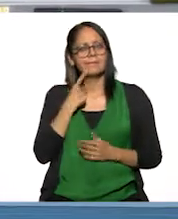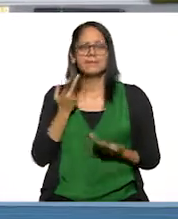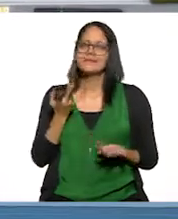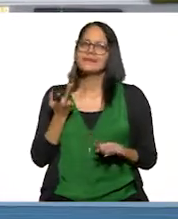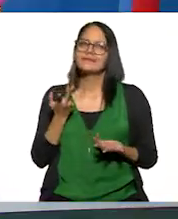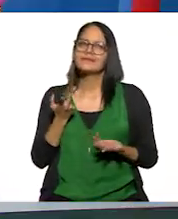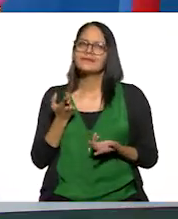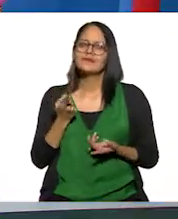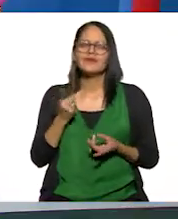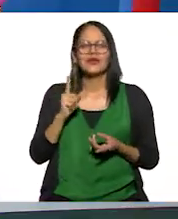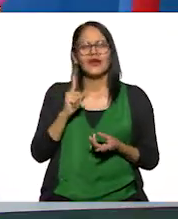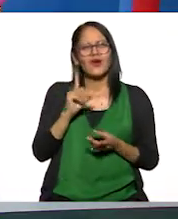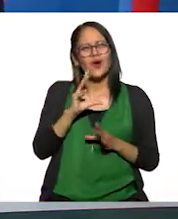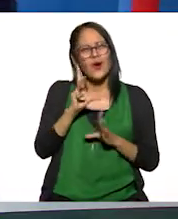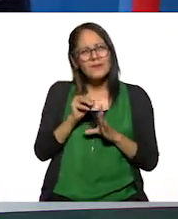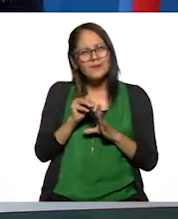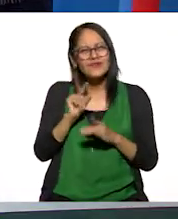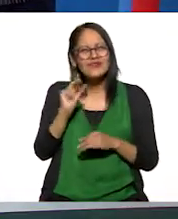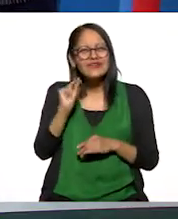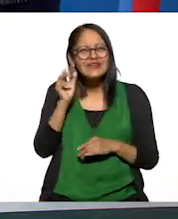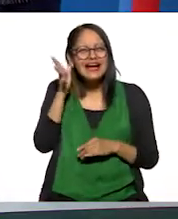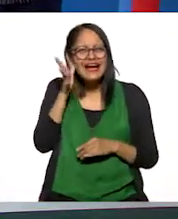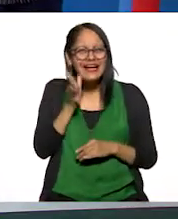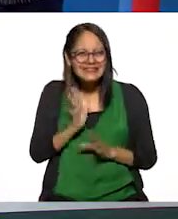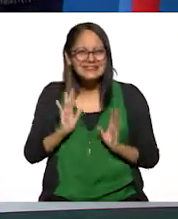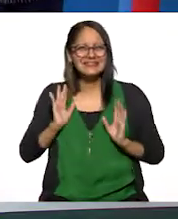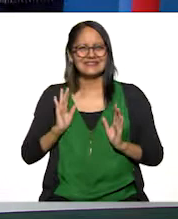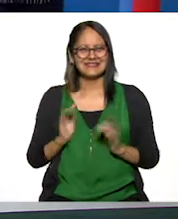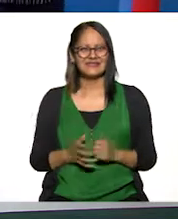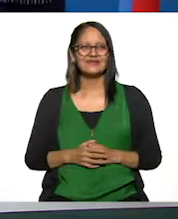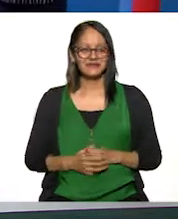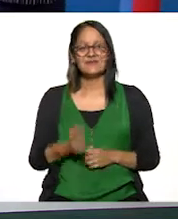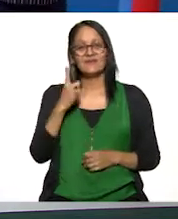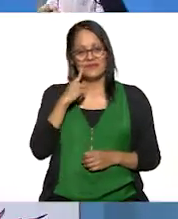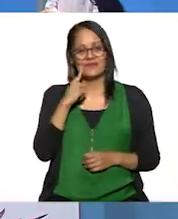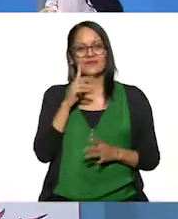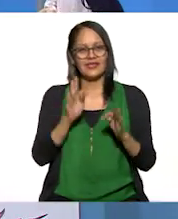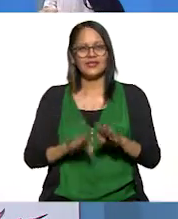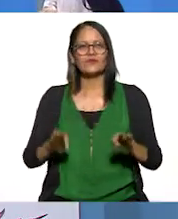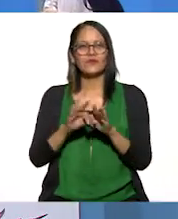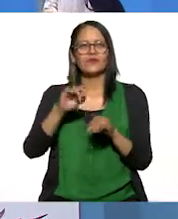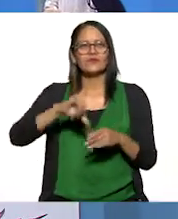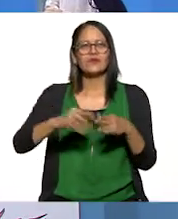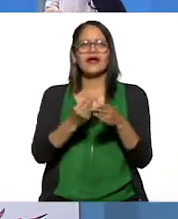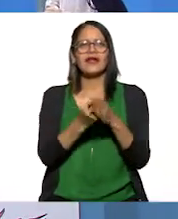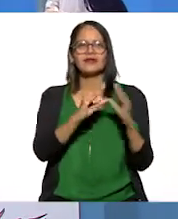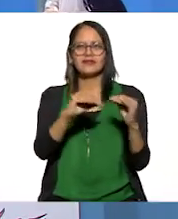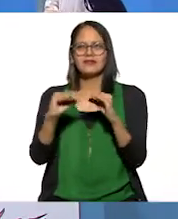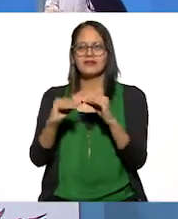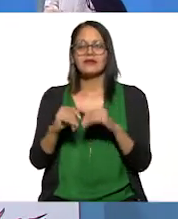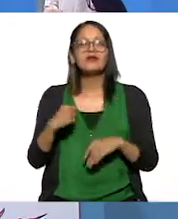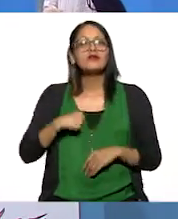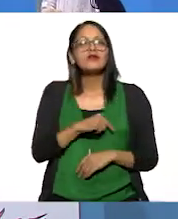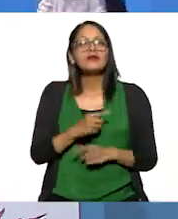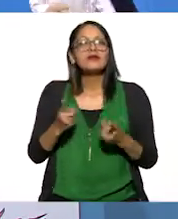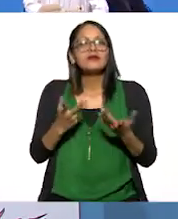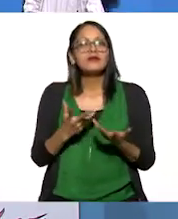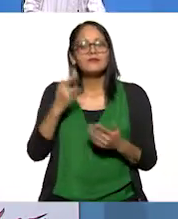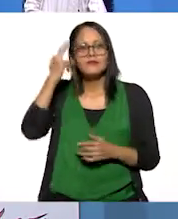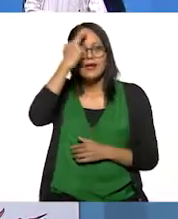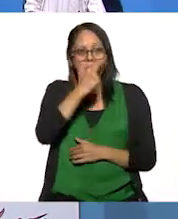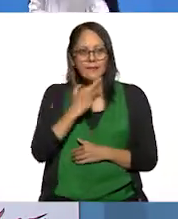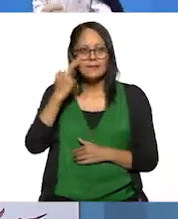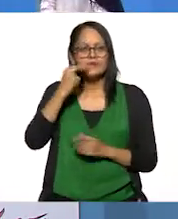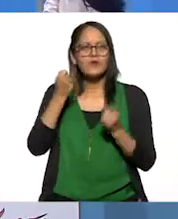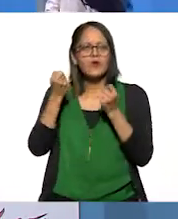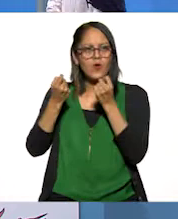Pues, casi de todo. Y justo, bueno, la importancia de estas clases es que vamos a repasar